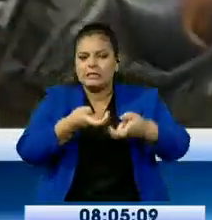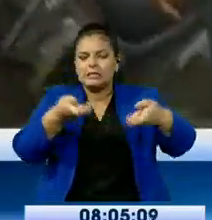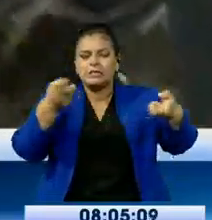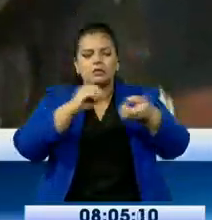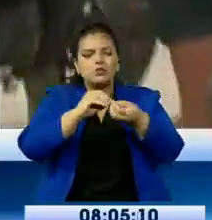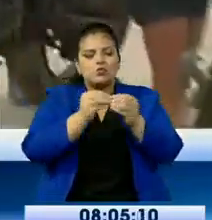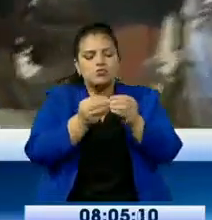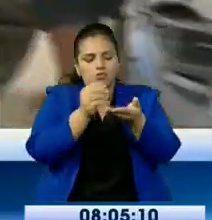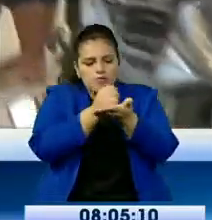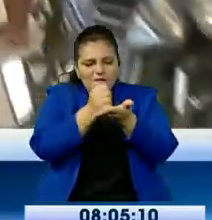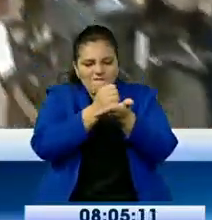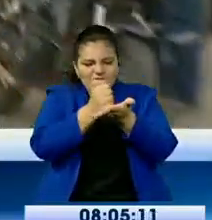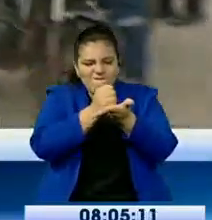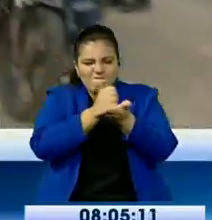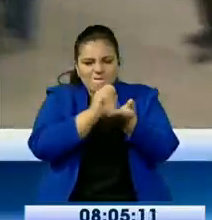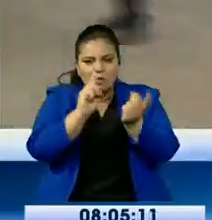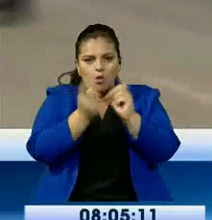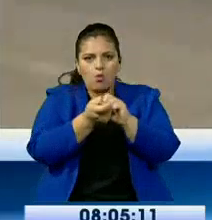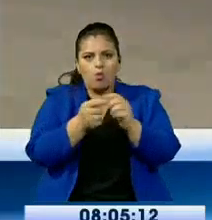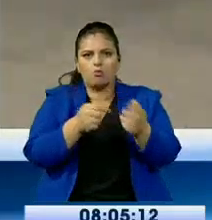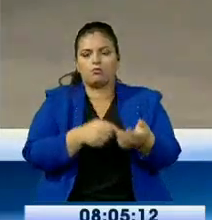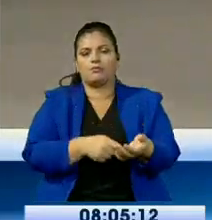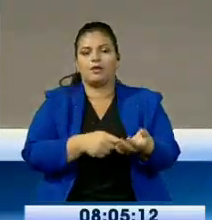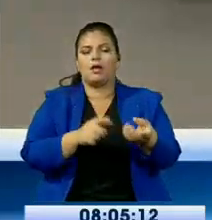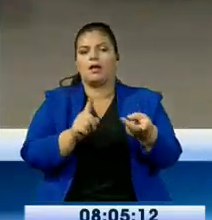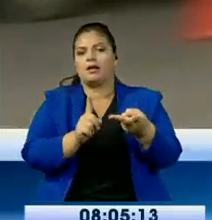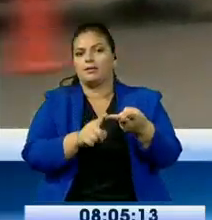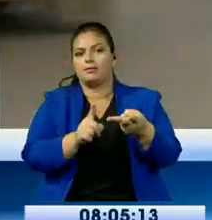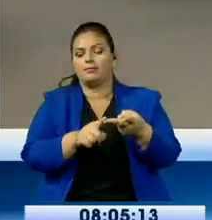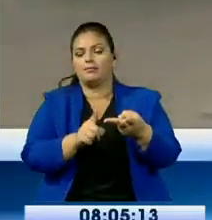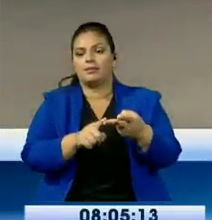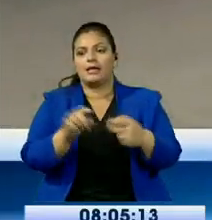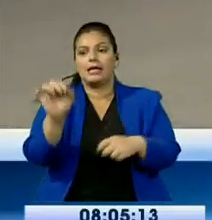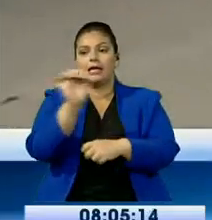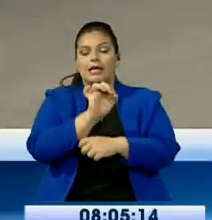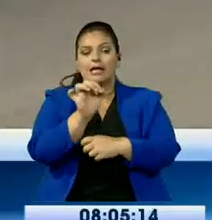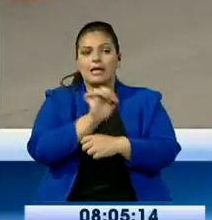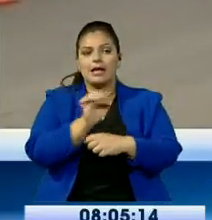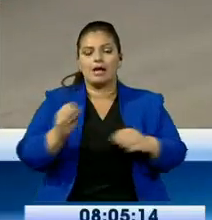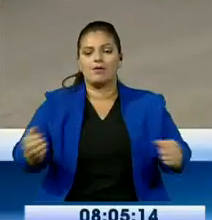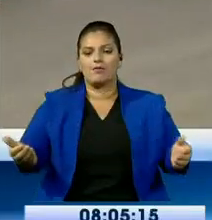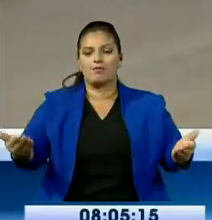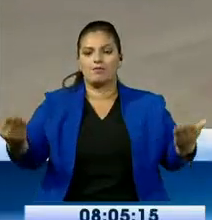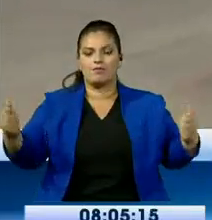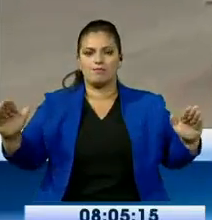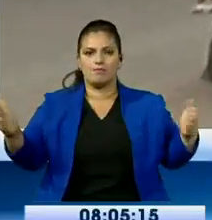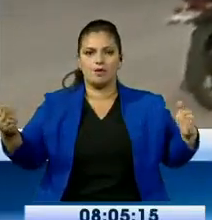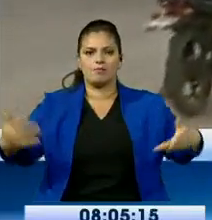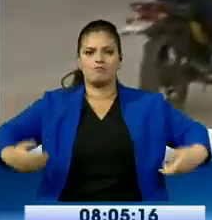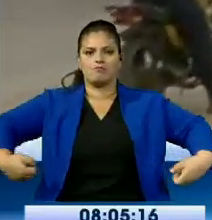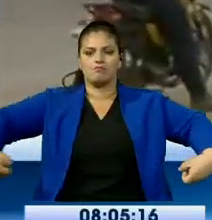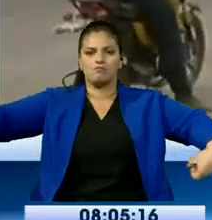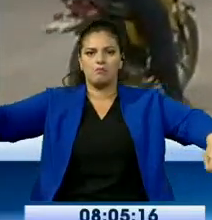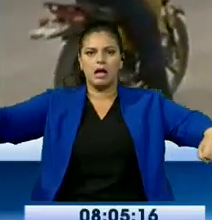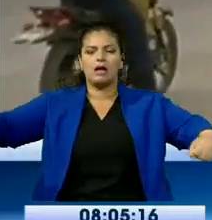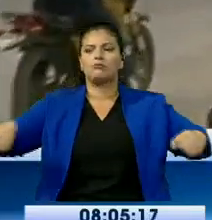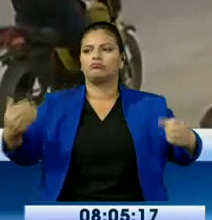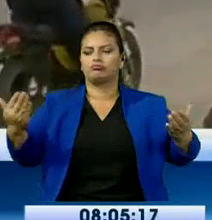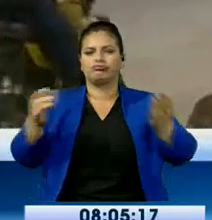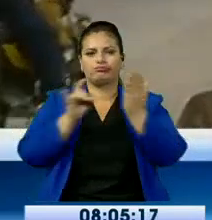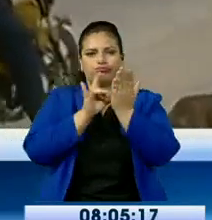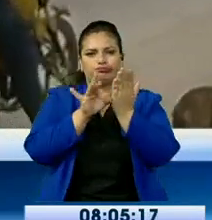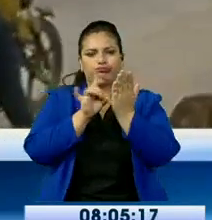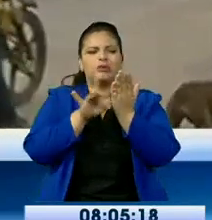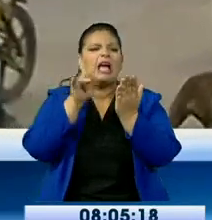retirando los polarizados a vehículos que están circulando aquí, que nos dan una posible